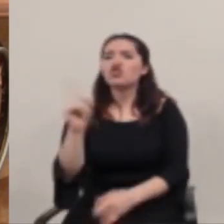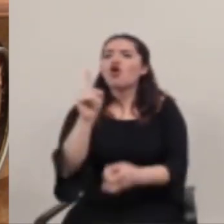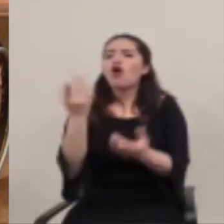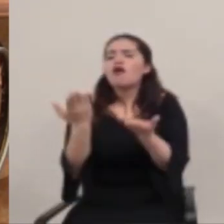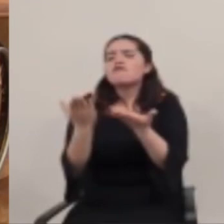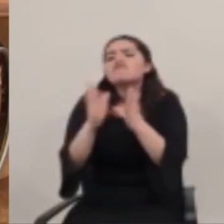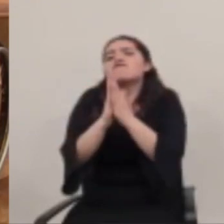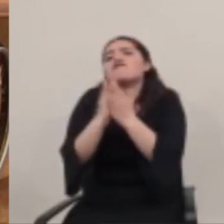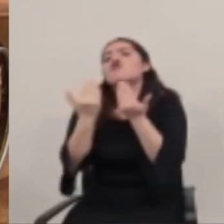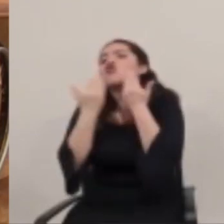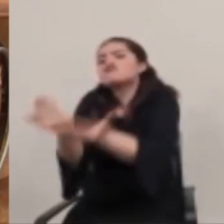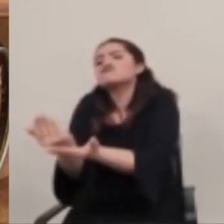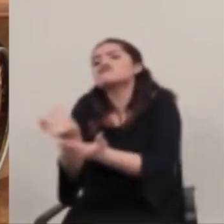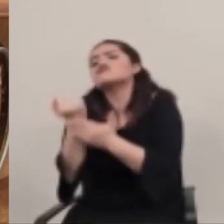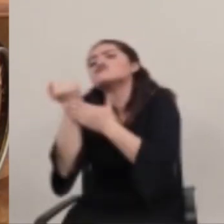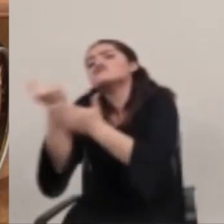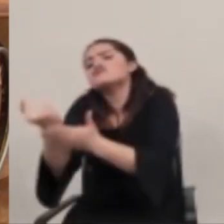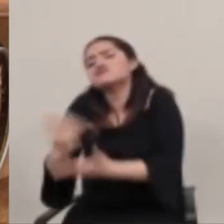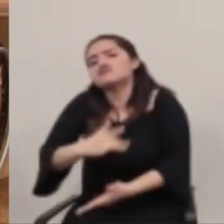sino